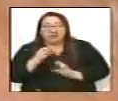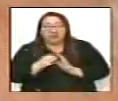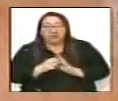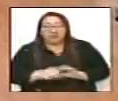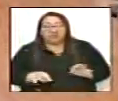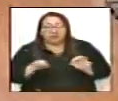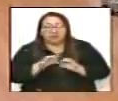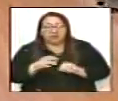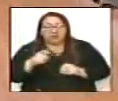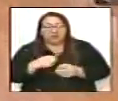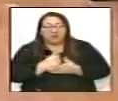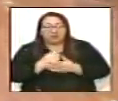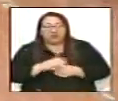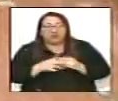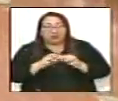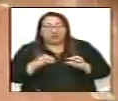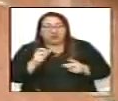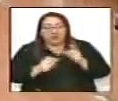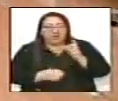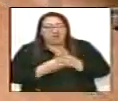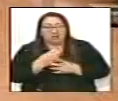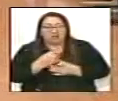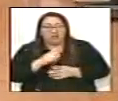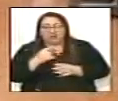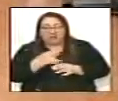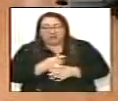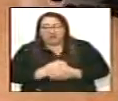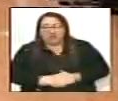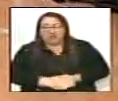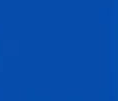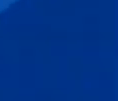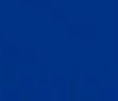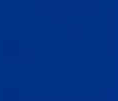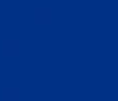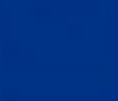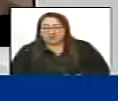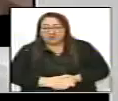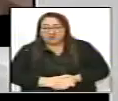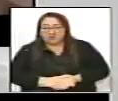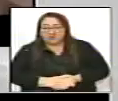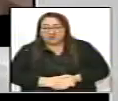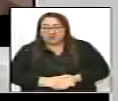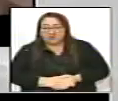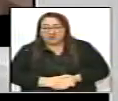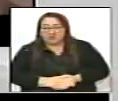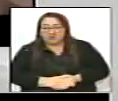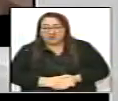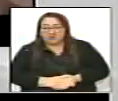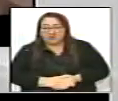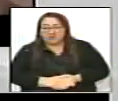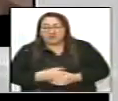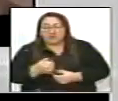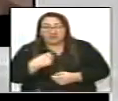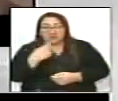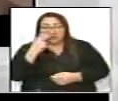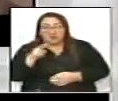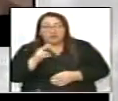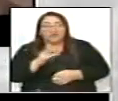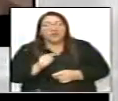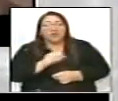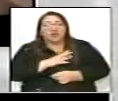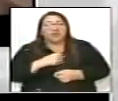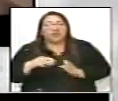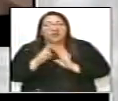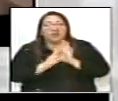envergadura beneficia a los arequipeños, no se esté en contra de... Bien, como hemos podido ver, el